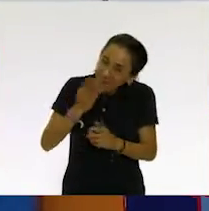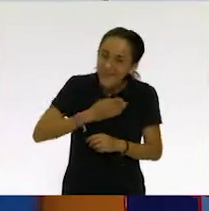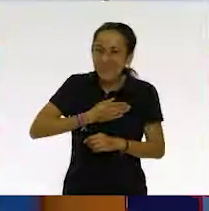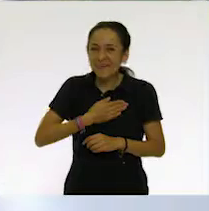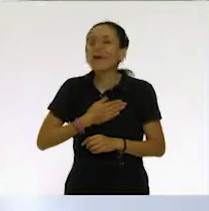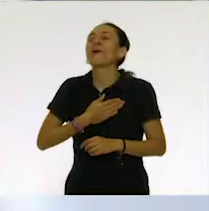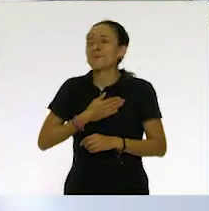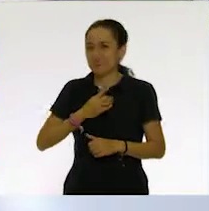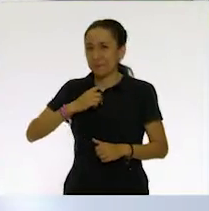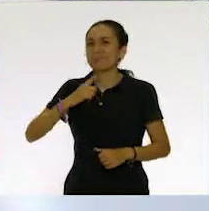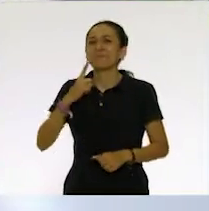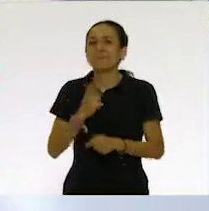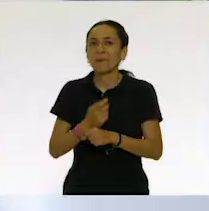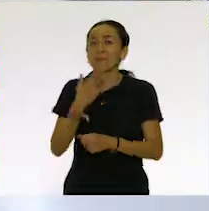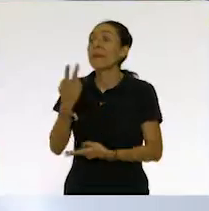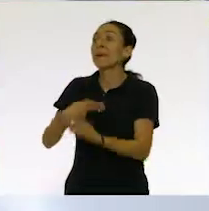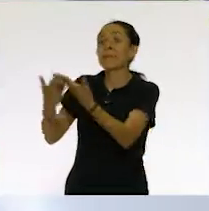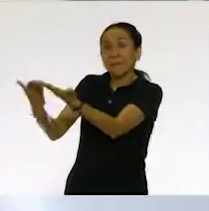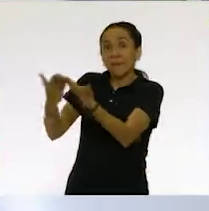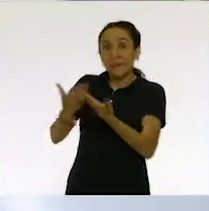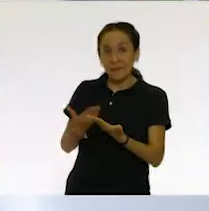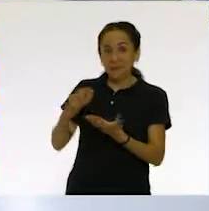Oscar!